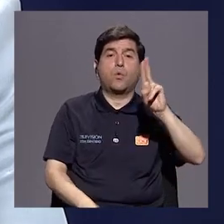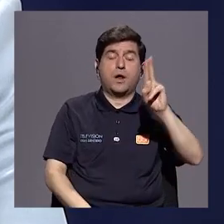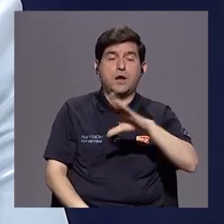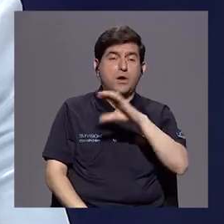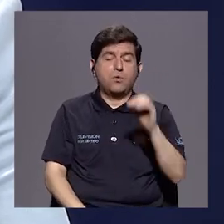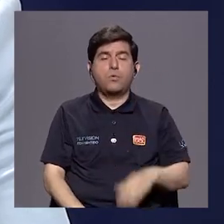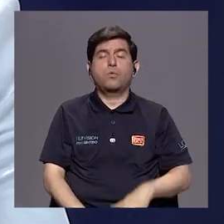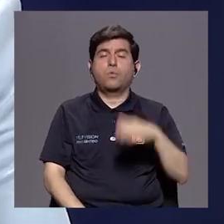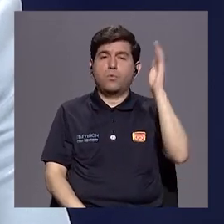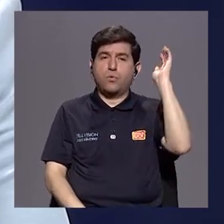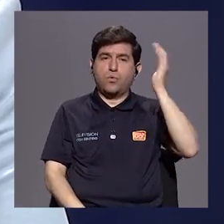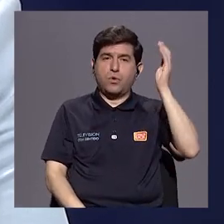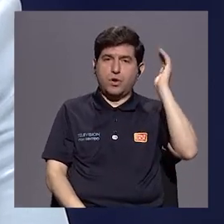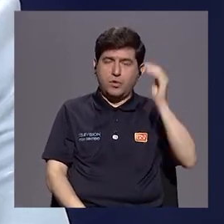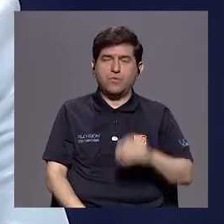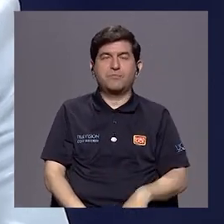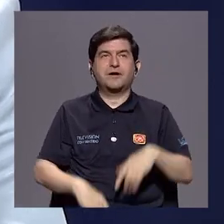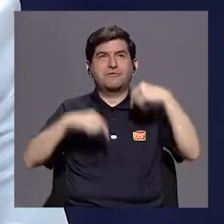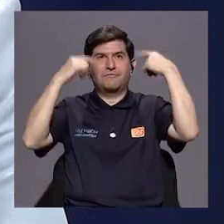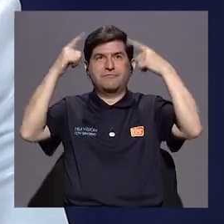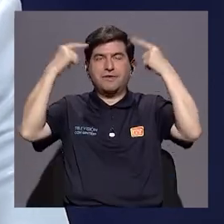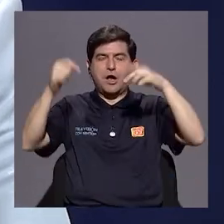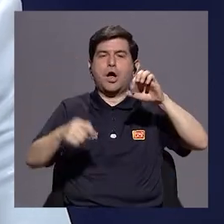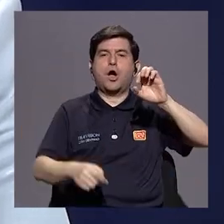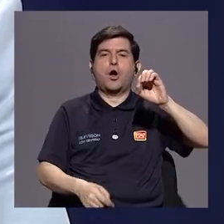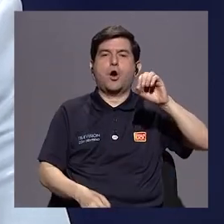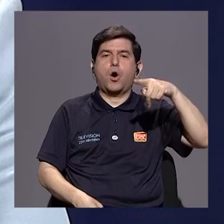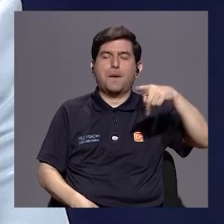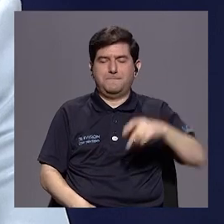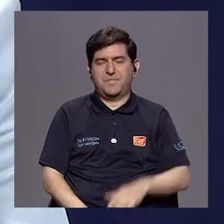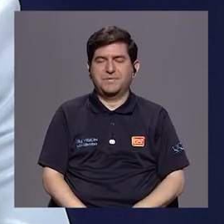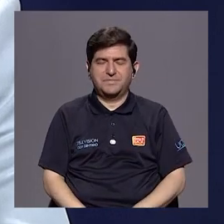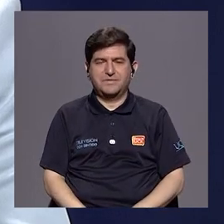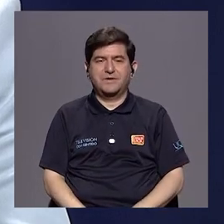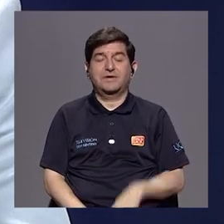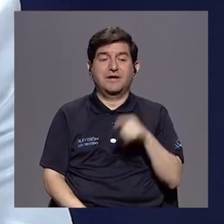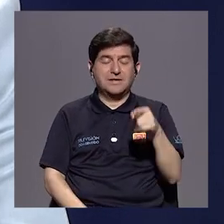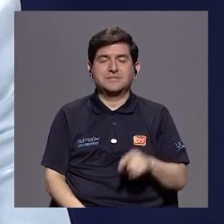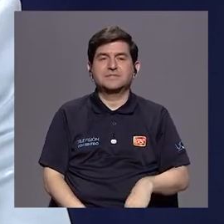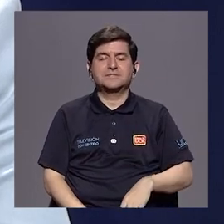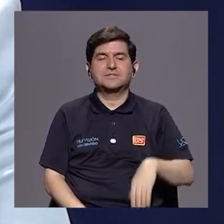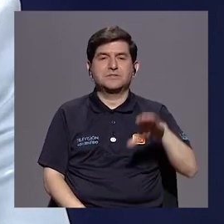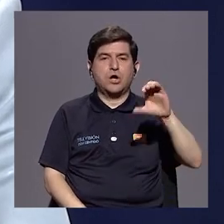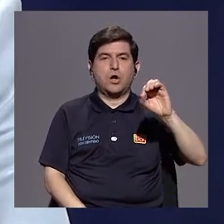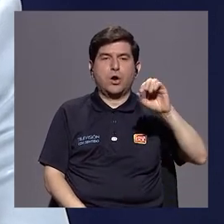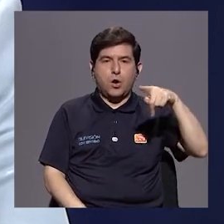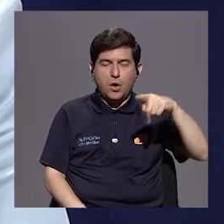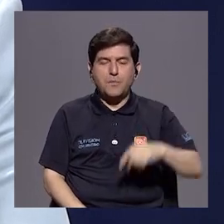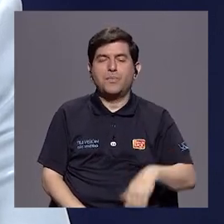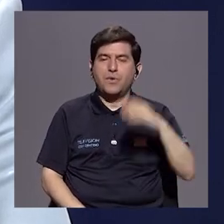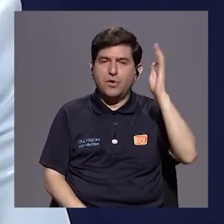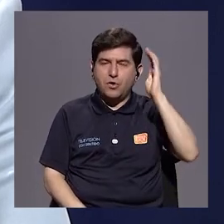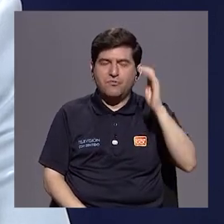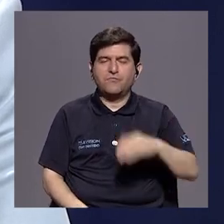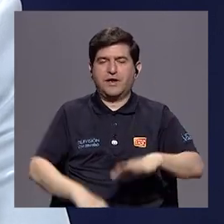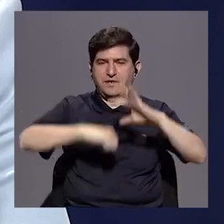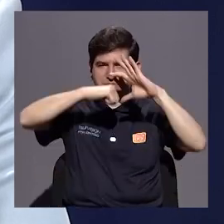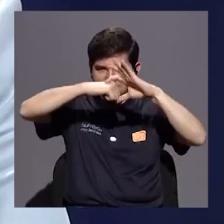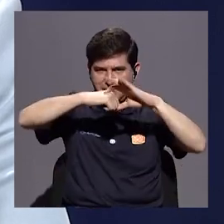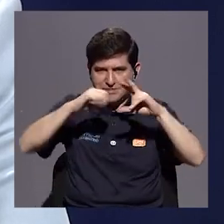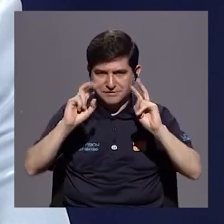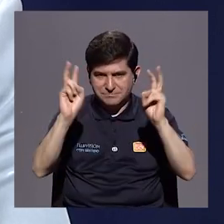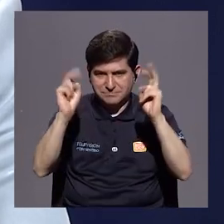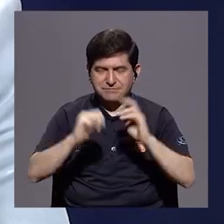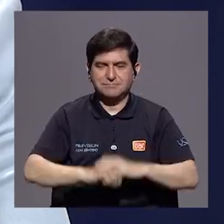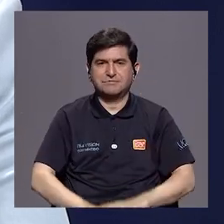y las conferencias las famosas cop las conferencias del planeta sobre temas de